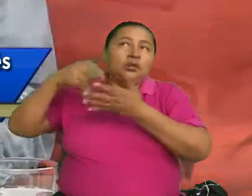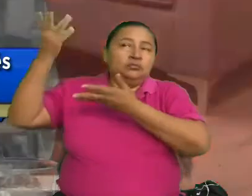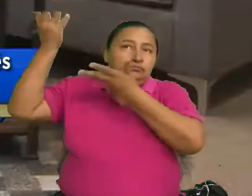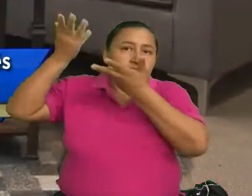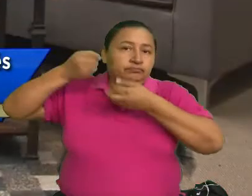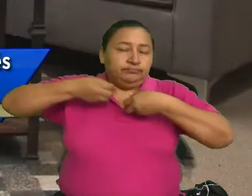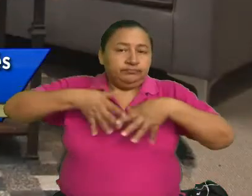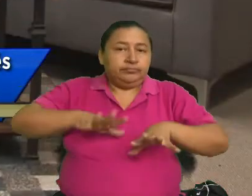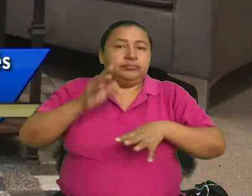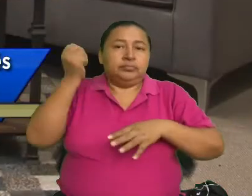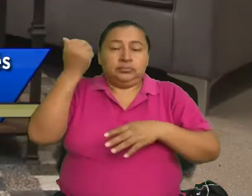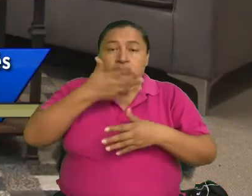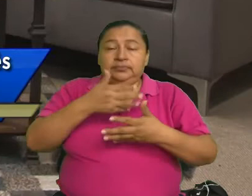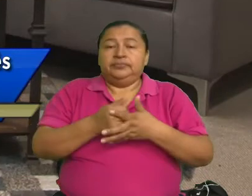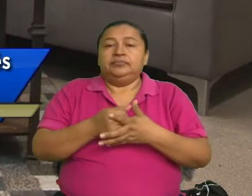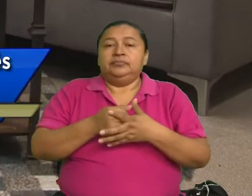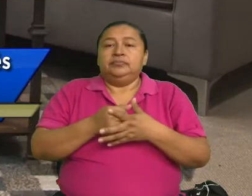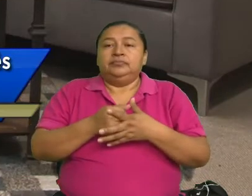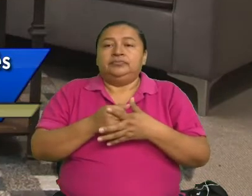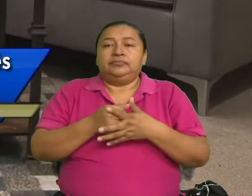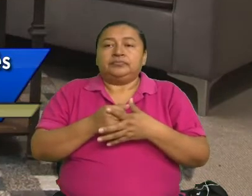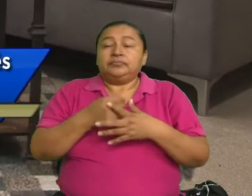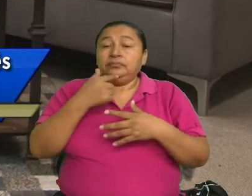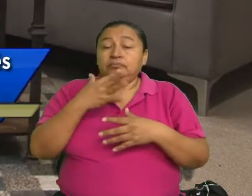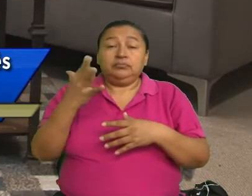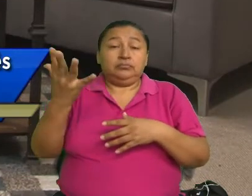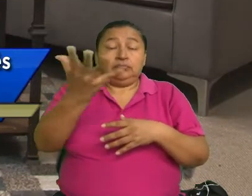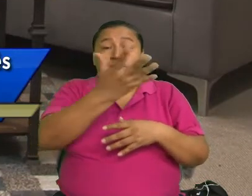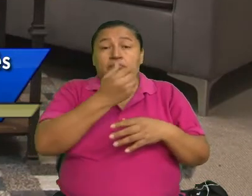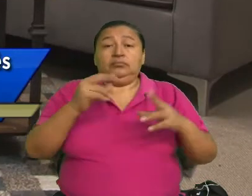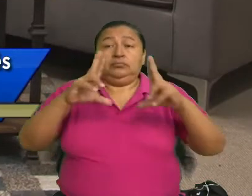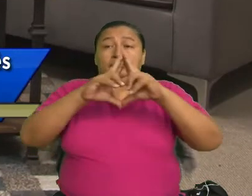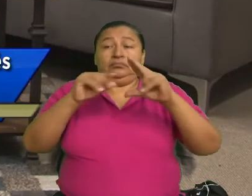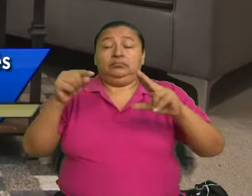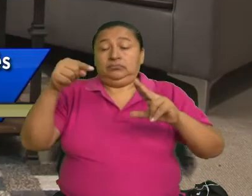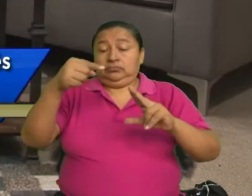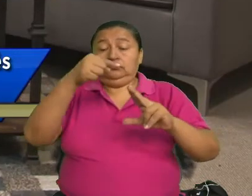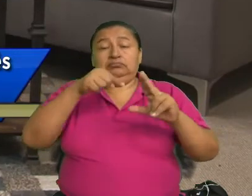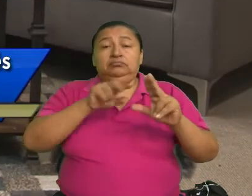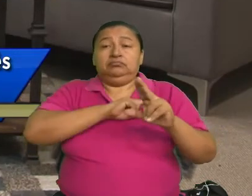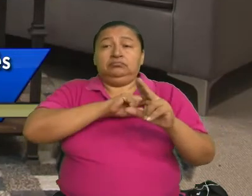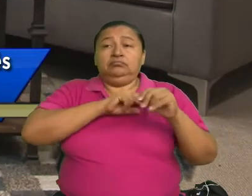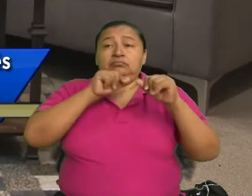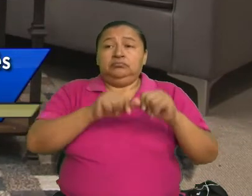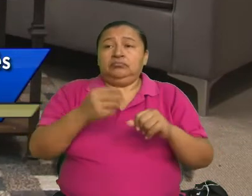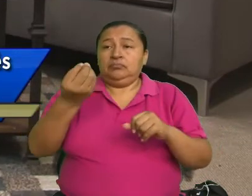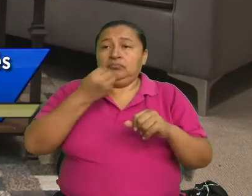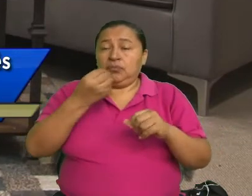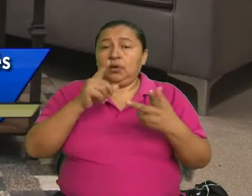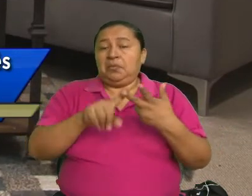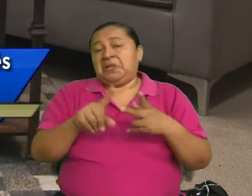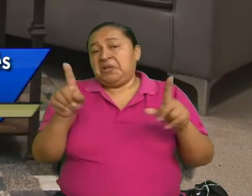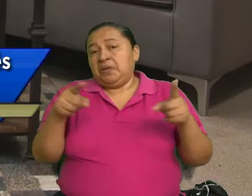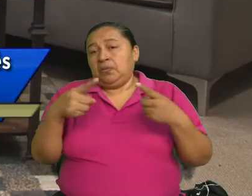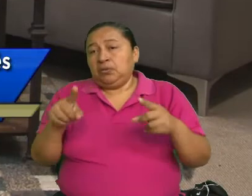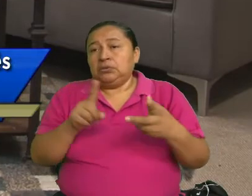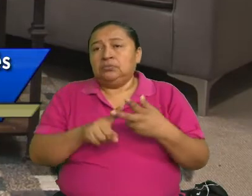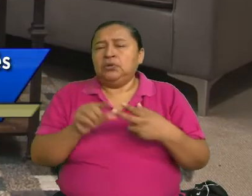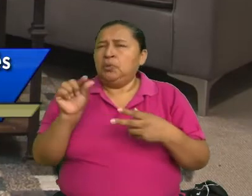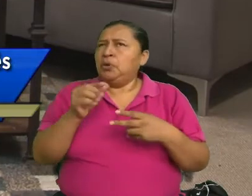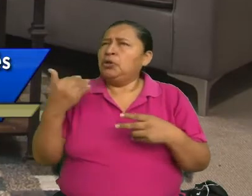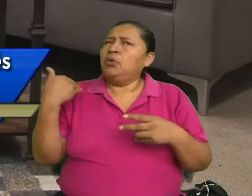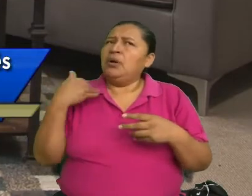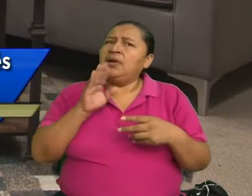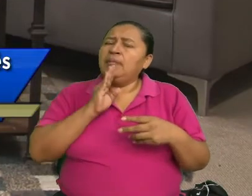Ahora, creemos que por todos los costados de Nicaragua se da esto. Con la comida, la música. Hace poco